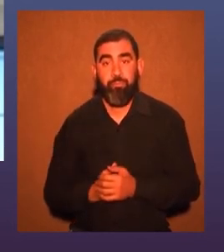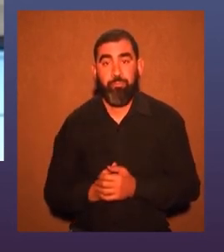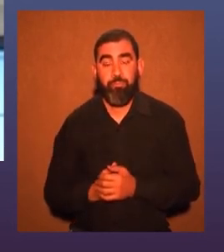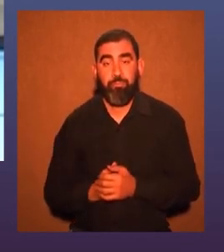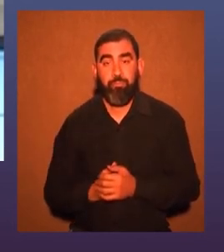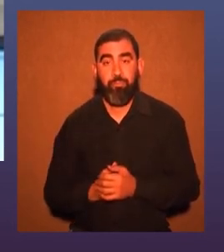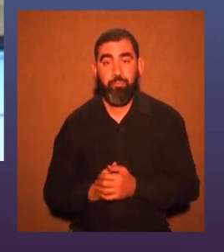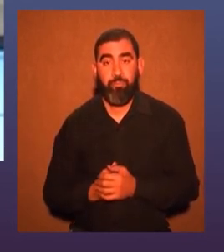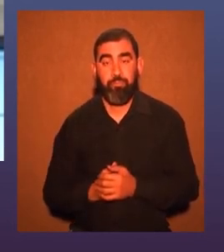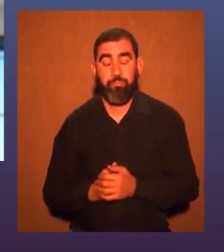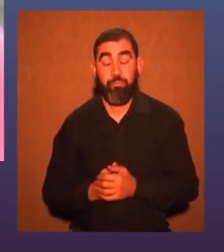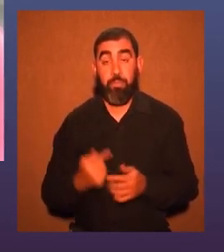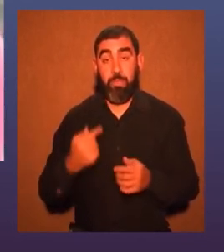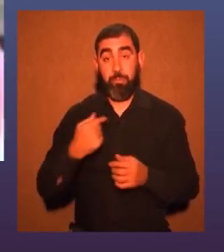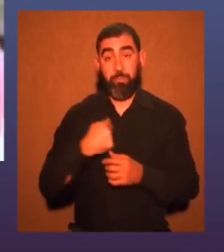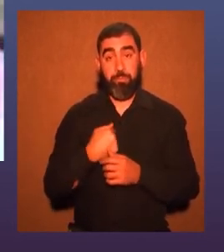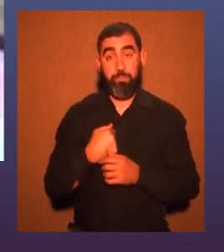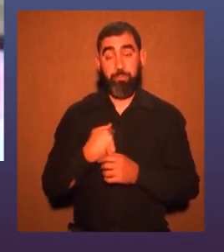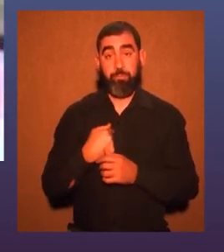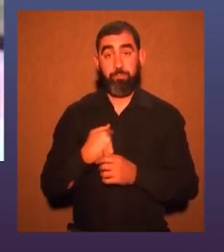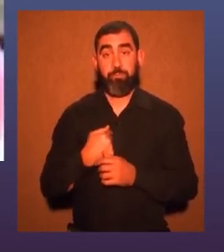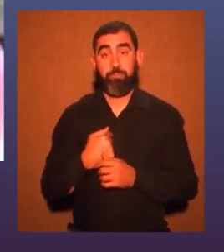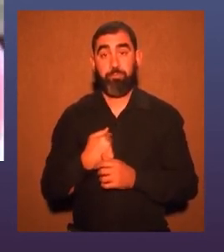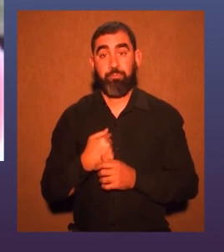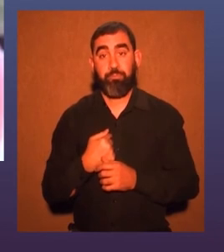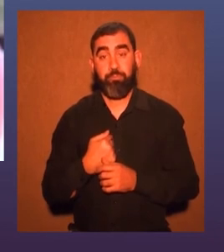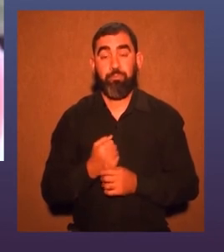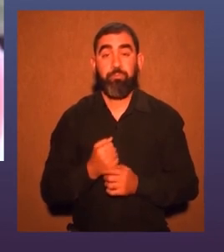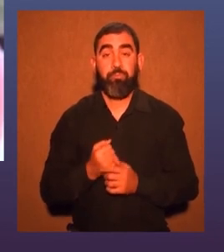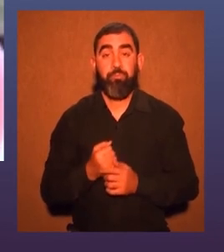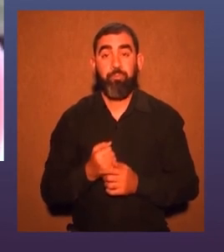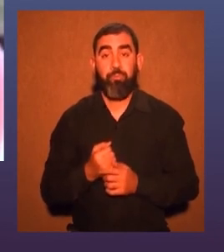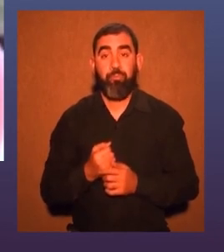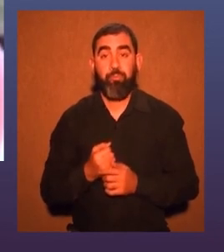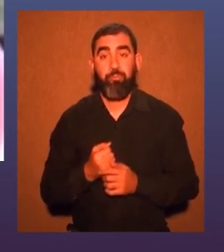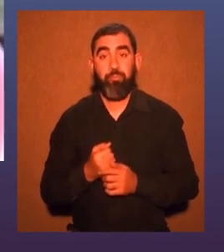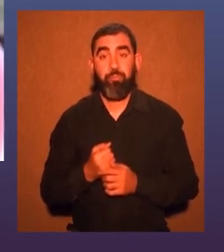Bueno, a mí particularmente me pasa que